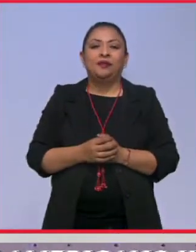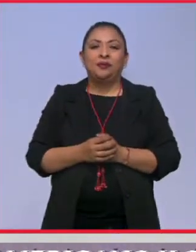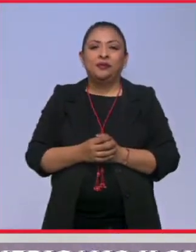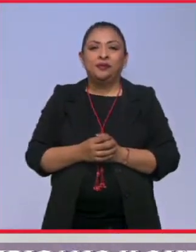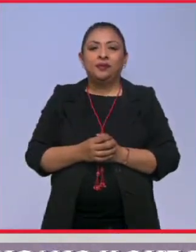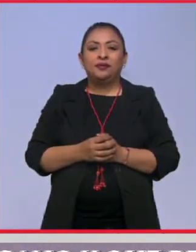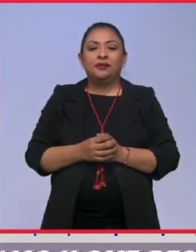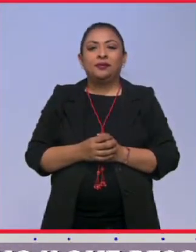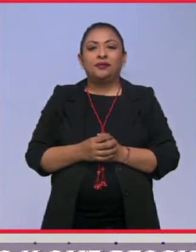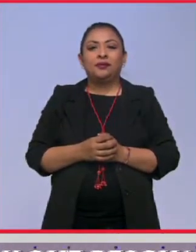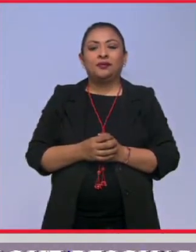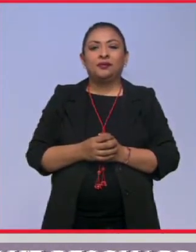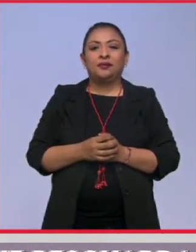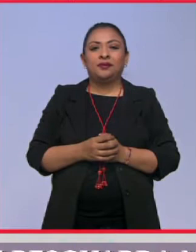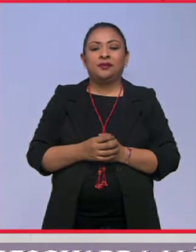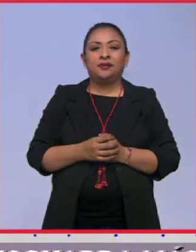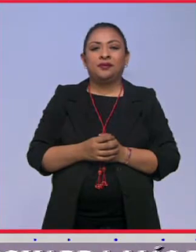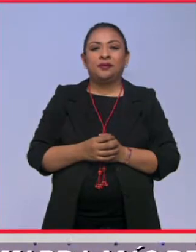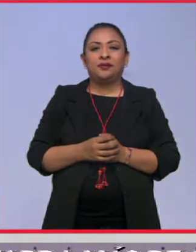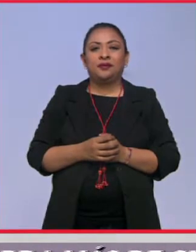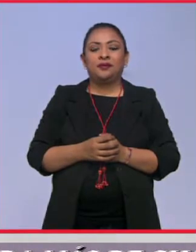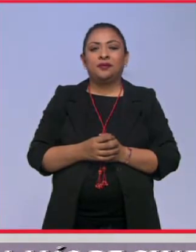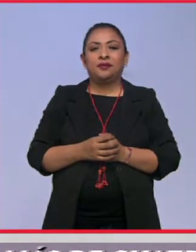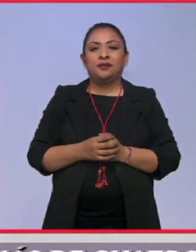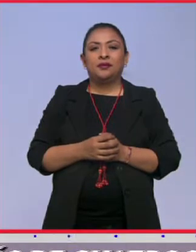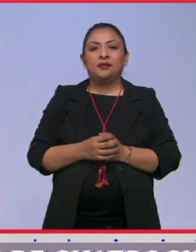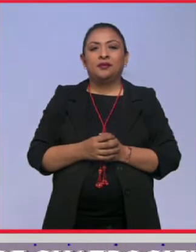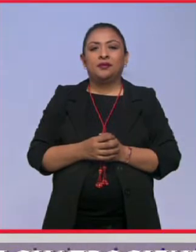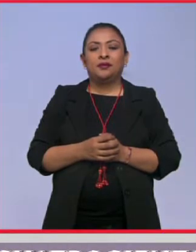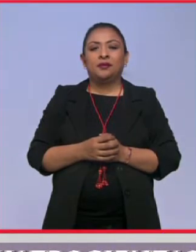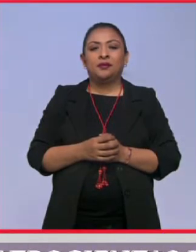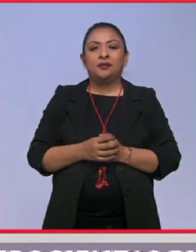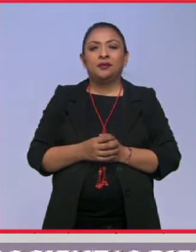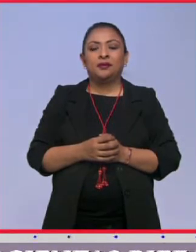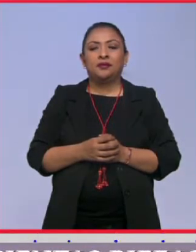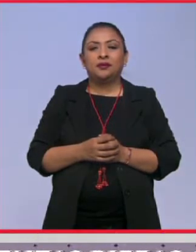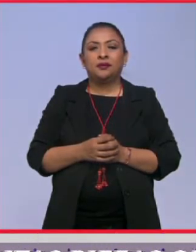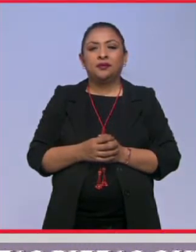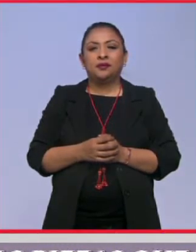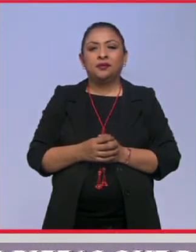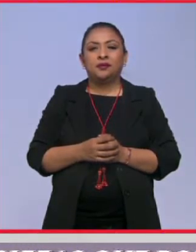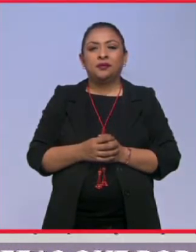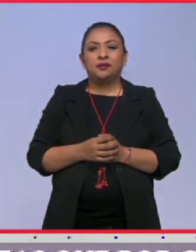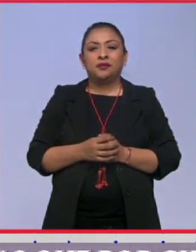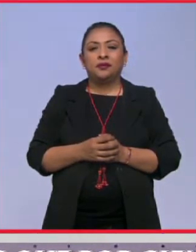For my witness.